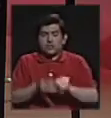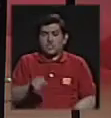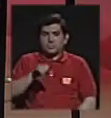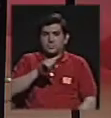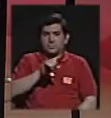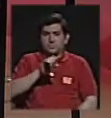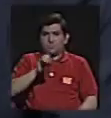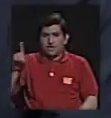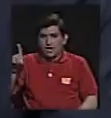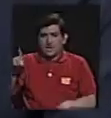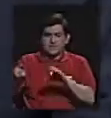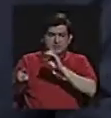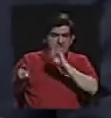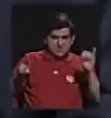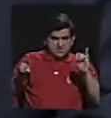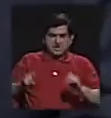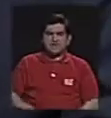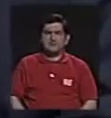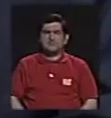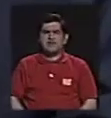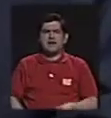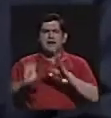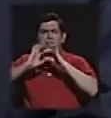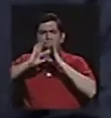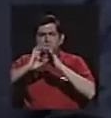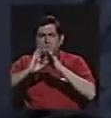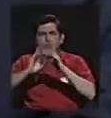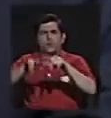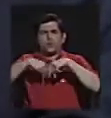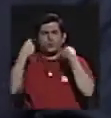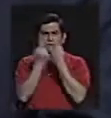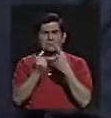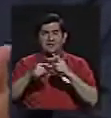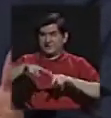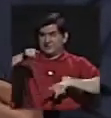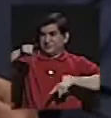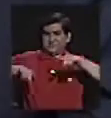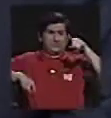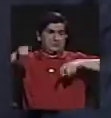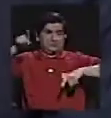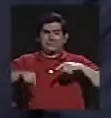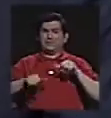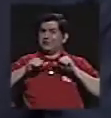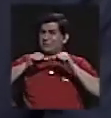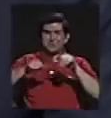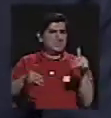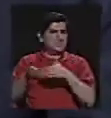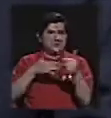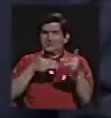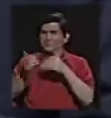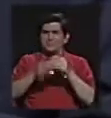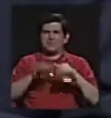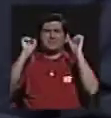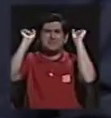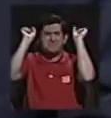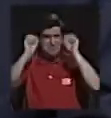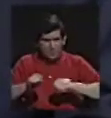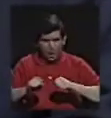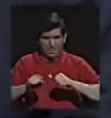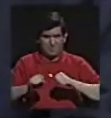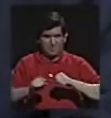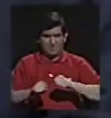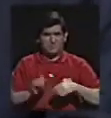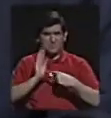derecha, una coalición de partidos tan diversos, que incluso así lo seguirían siendo, sería capaz